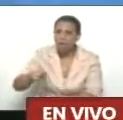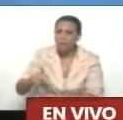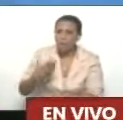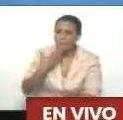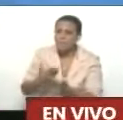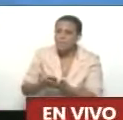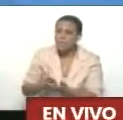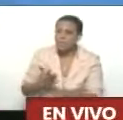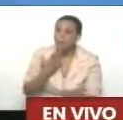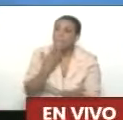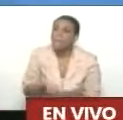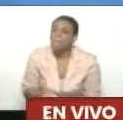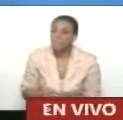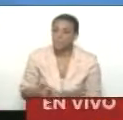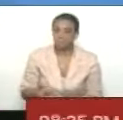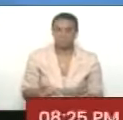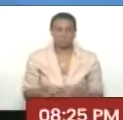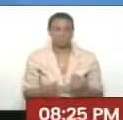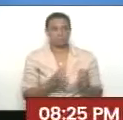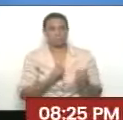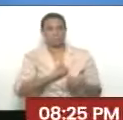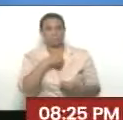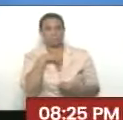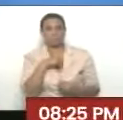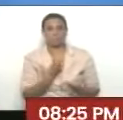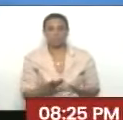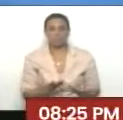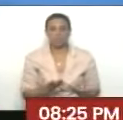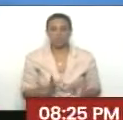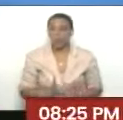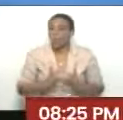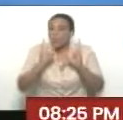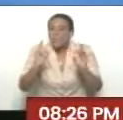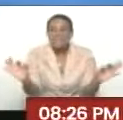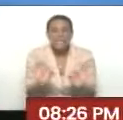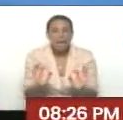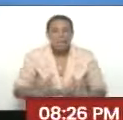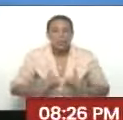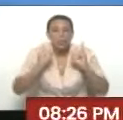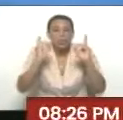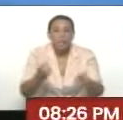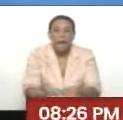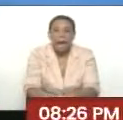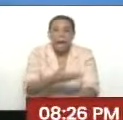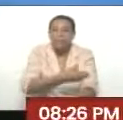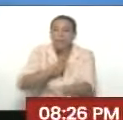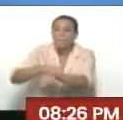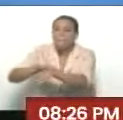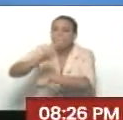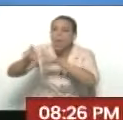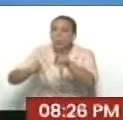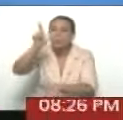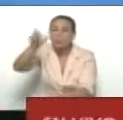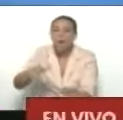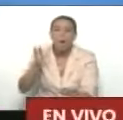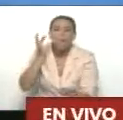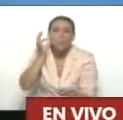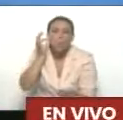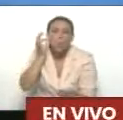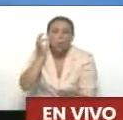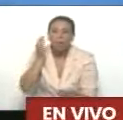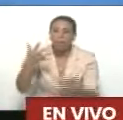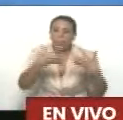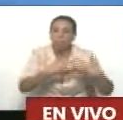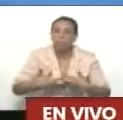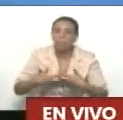lo dicen sus colaboradores. No toma una decisión en el Ecuador, Noboa, sin consultar a la embajada